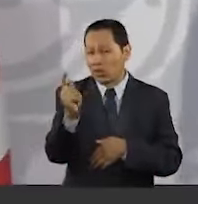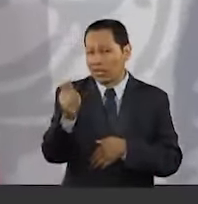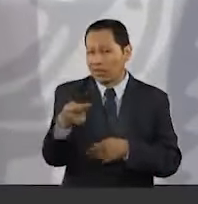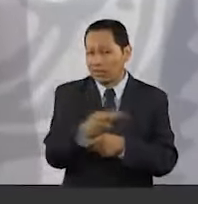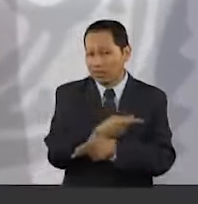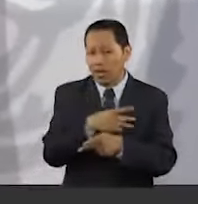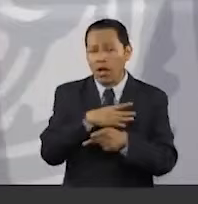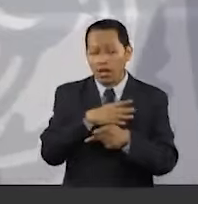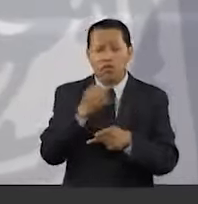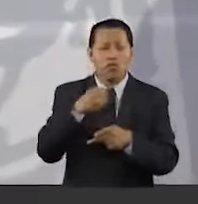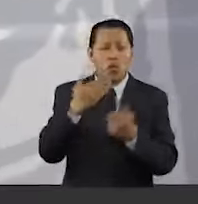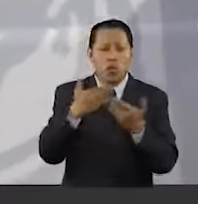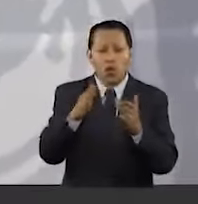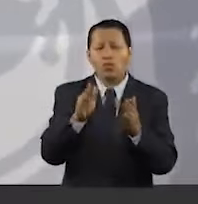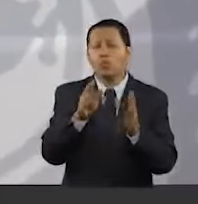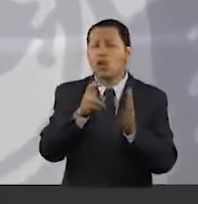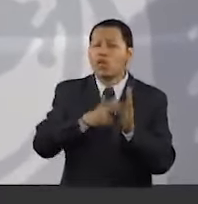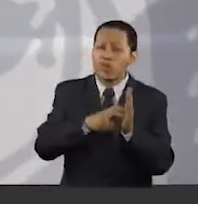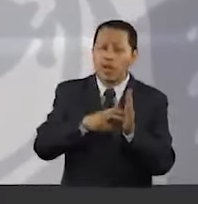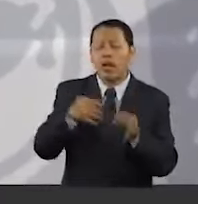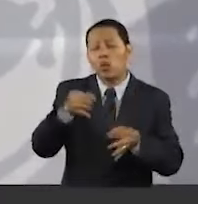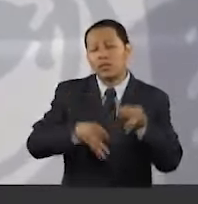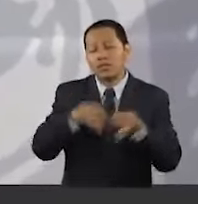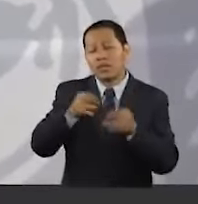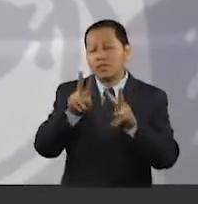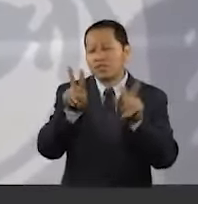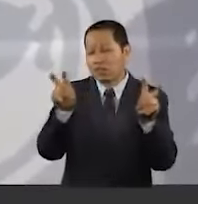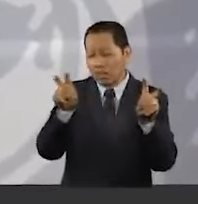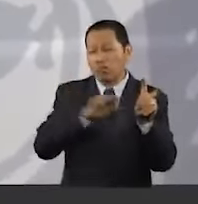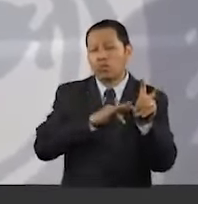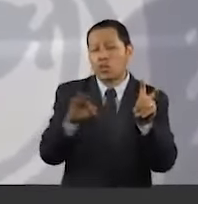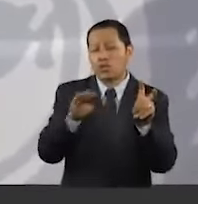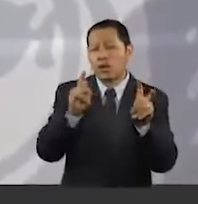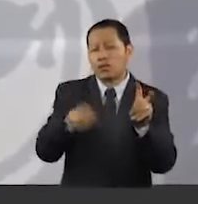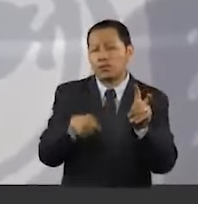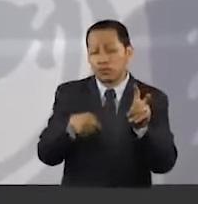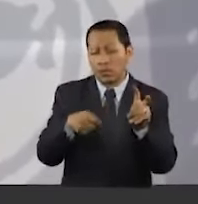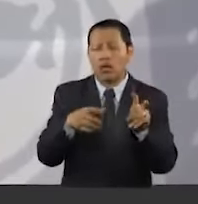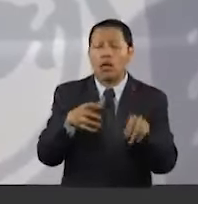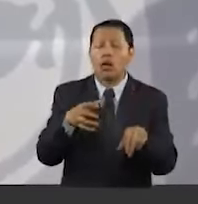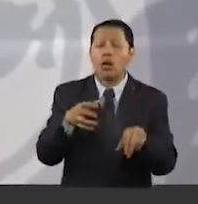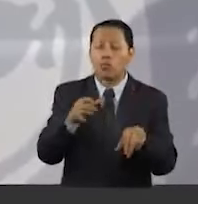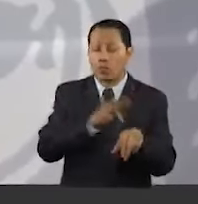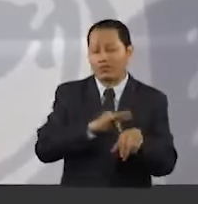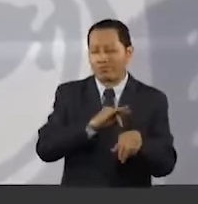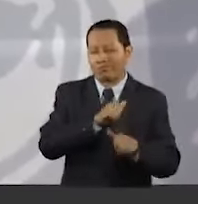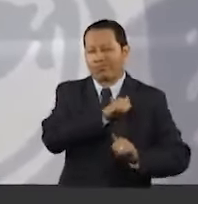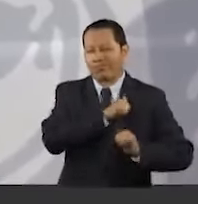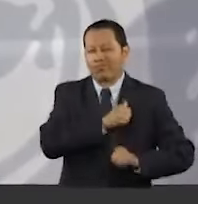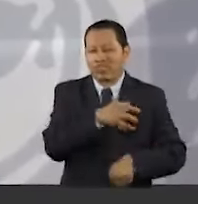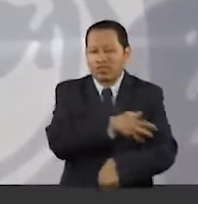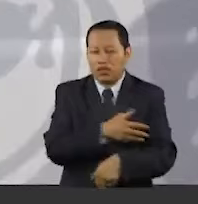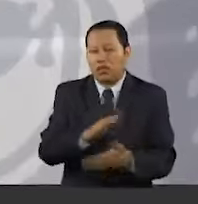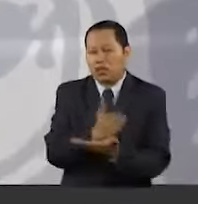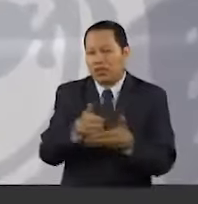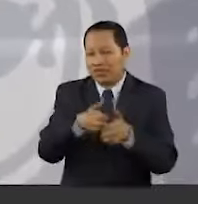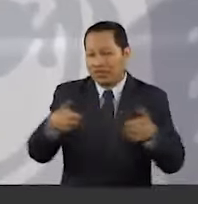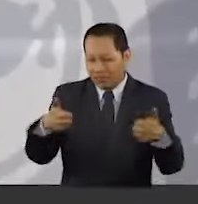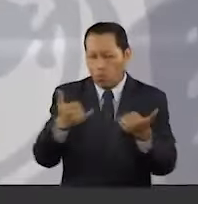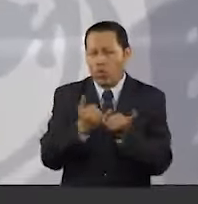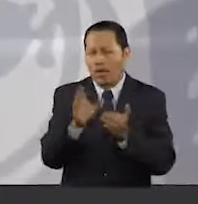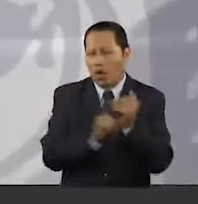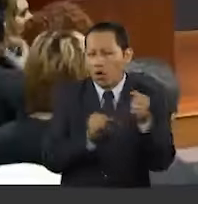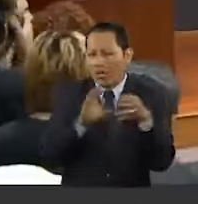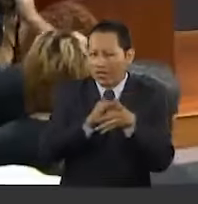Foro de parlamento abierto sobre la reforma del poder judicial denominado división de poderes medios legales y constitucionales en el